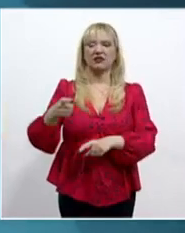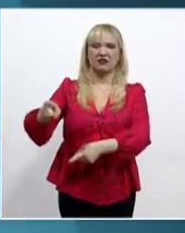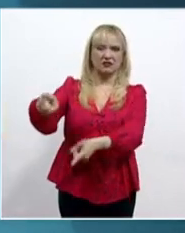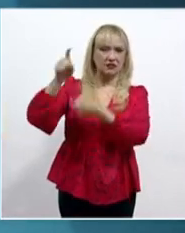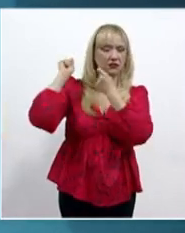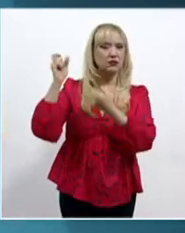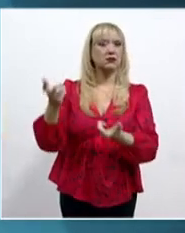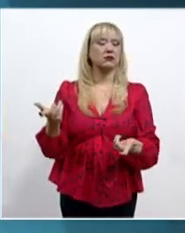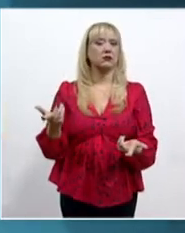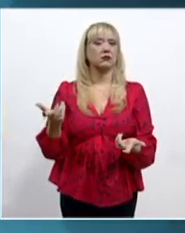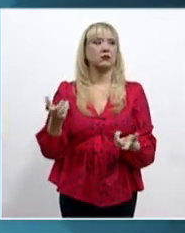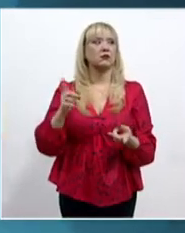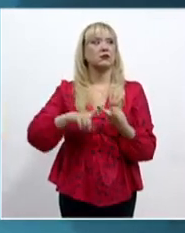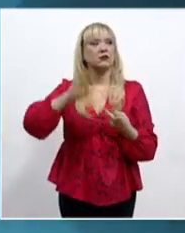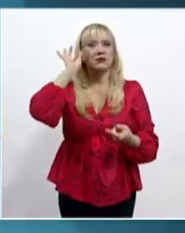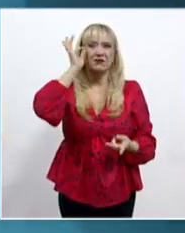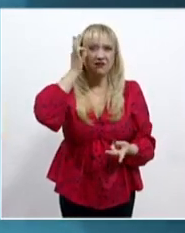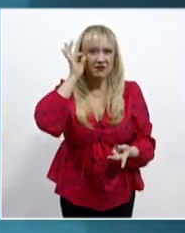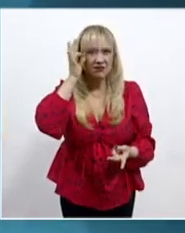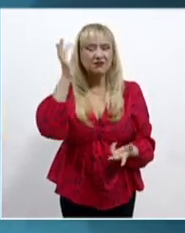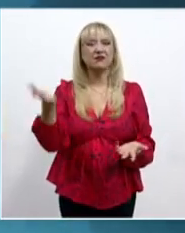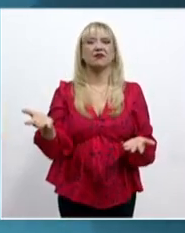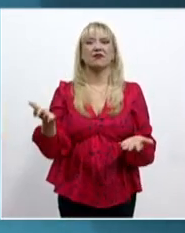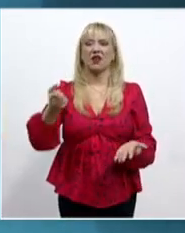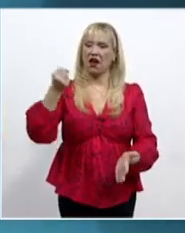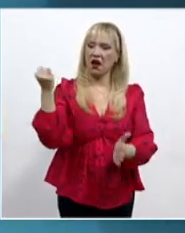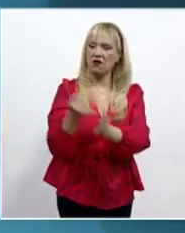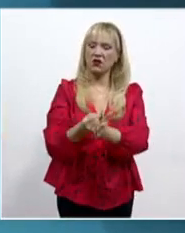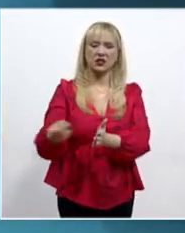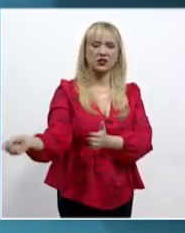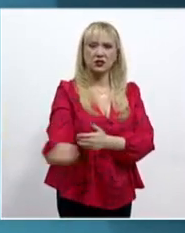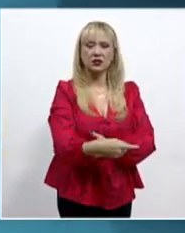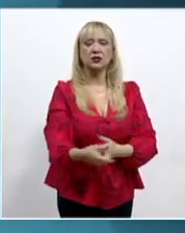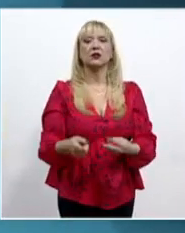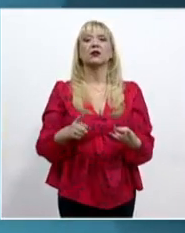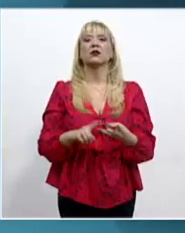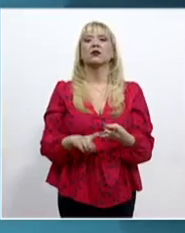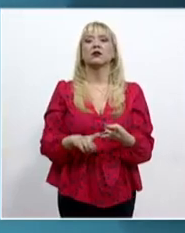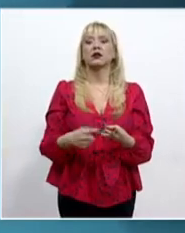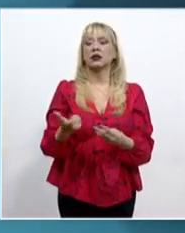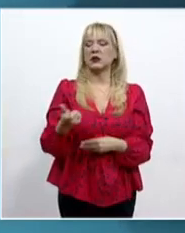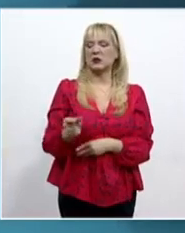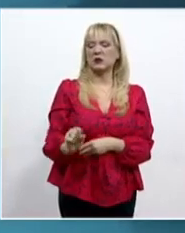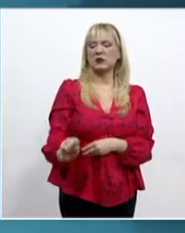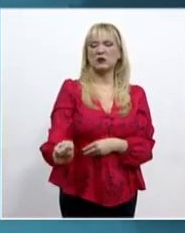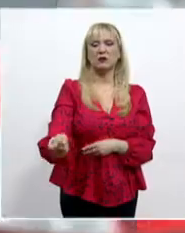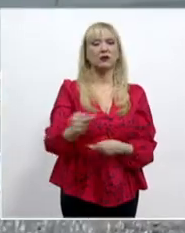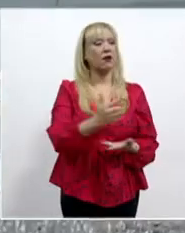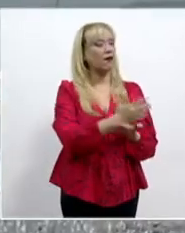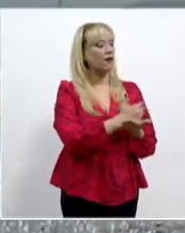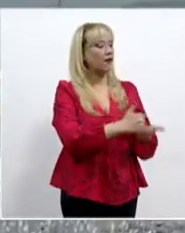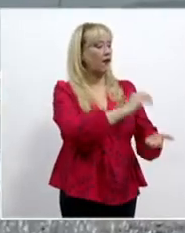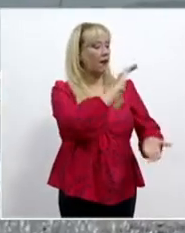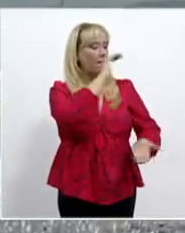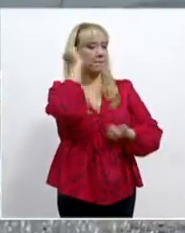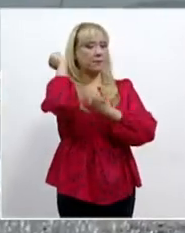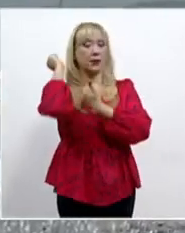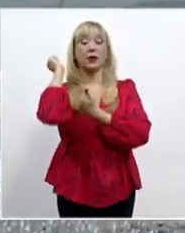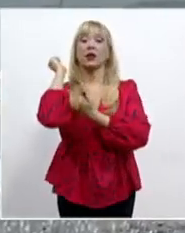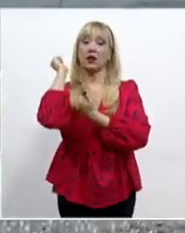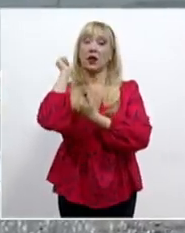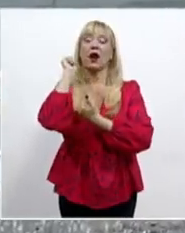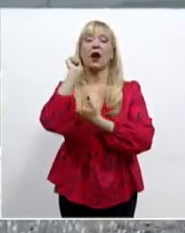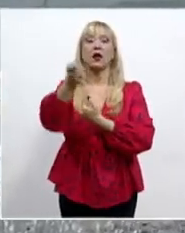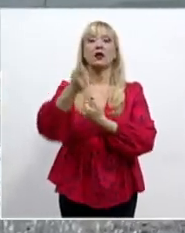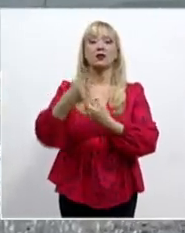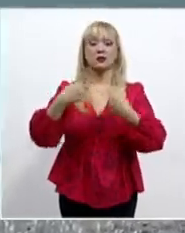es la esclavitud, la servidumbre, los trabajos forzados o la propia usura, que son casos indiscutibles de explotación del hombre por el